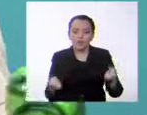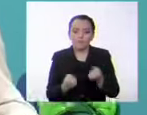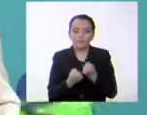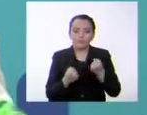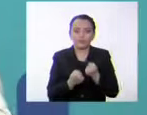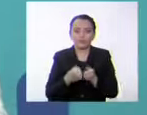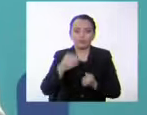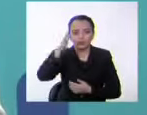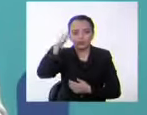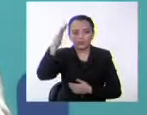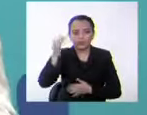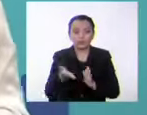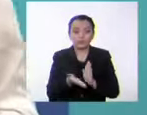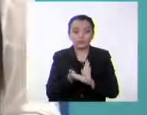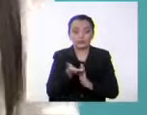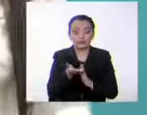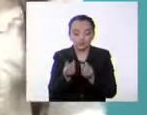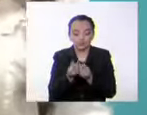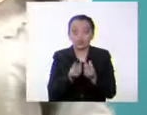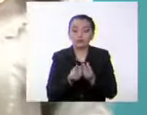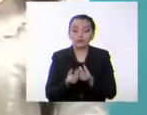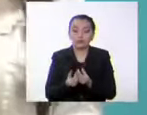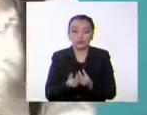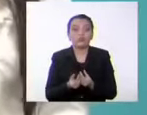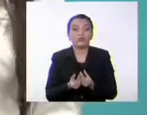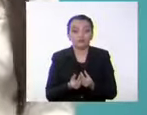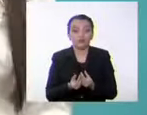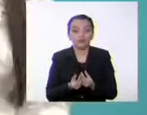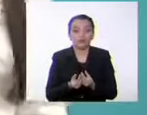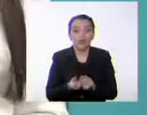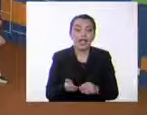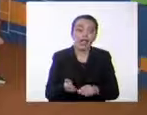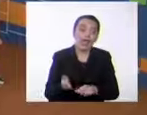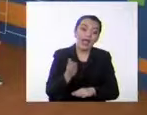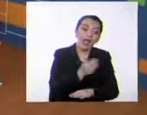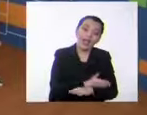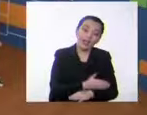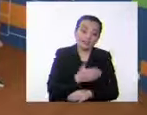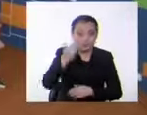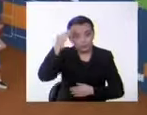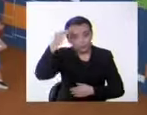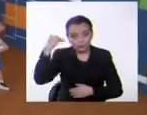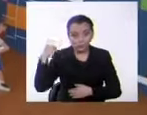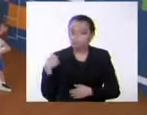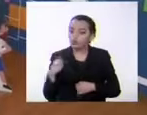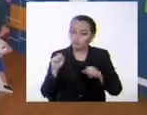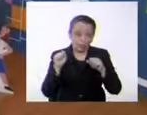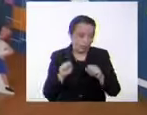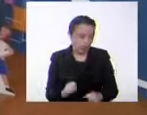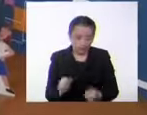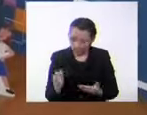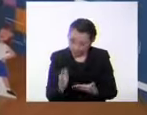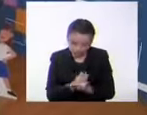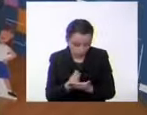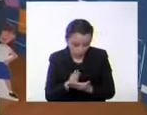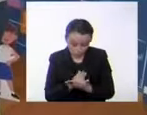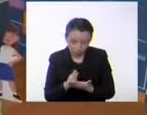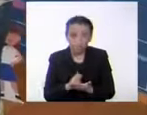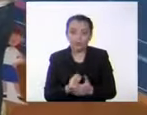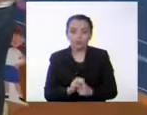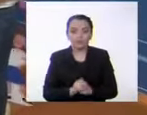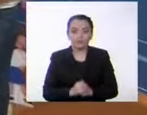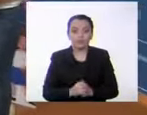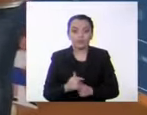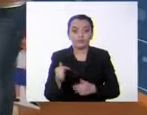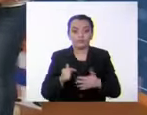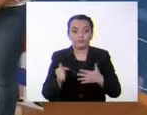¿no? De la sociedad. De la humanidad. De la humanidad. A través de Antes las mujeres no estudiaban. No podían. Entonces, el derecho a estudiar es un derecho muy importante para